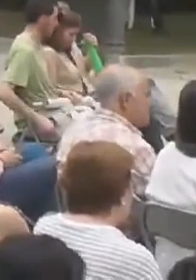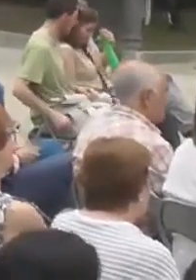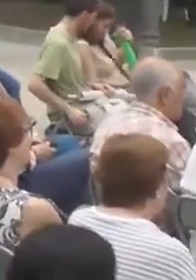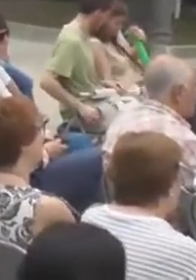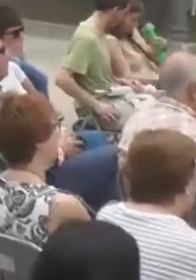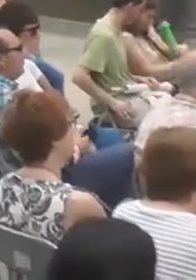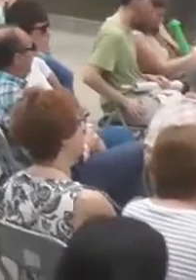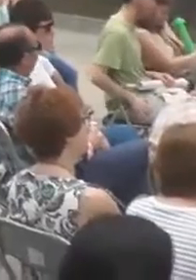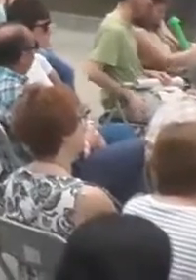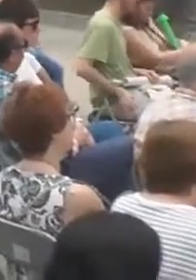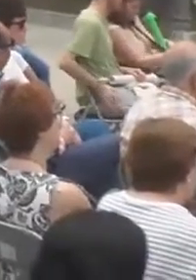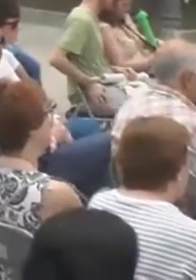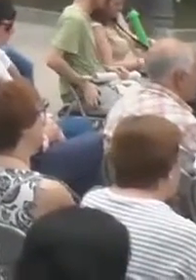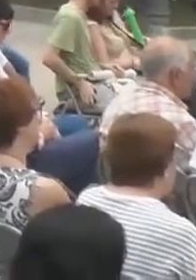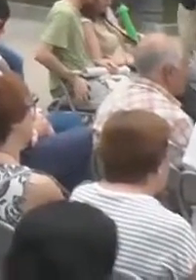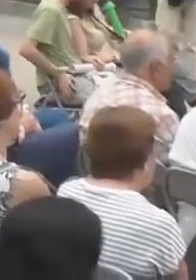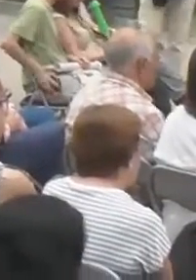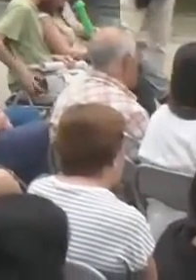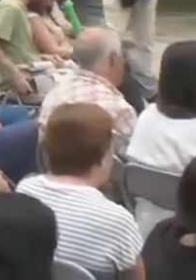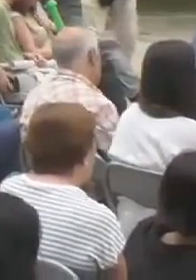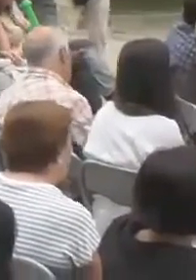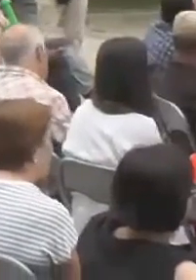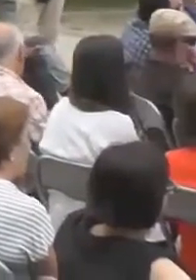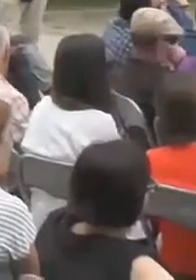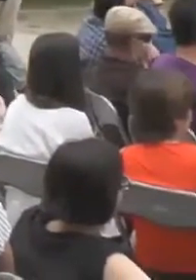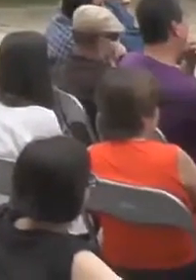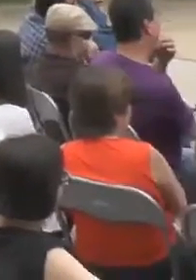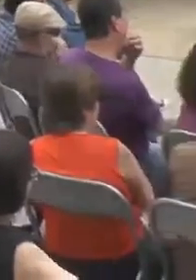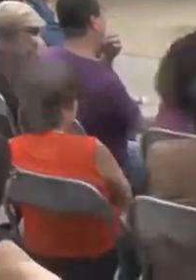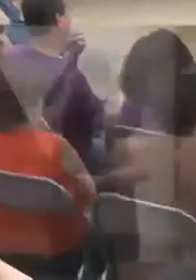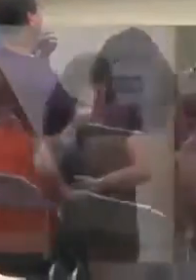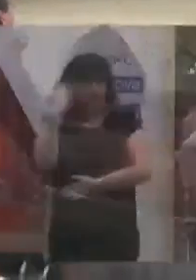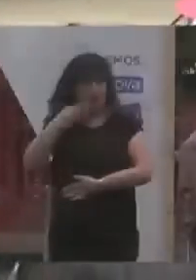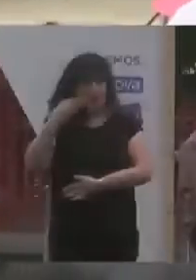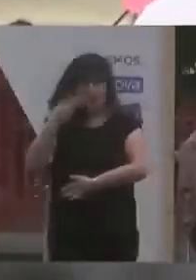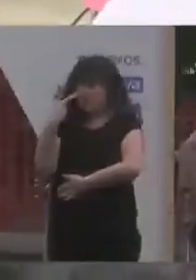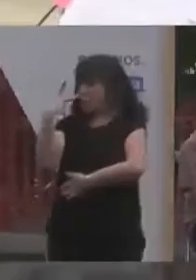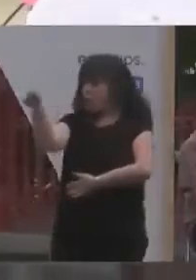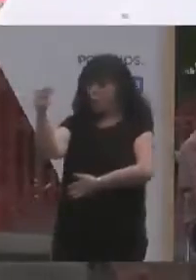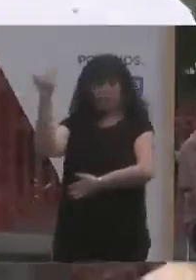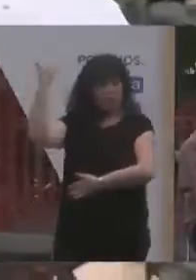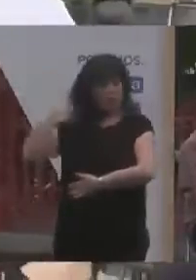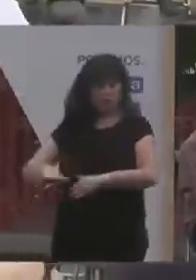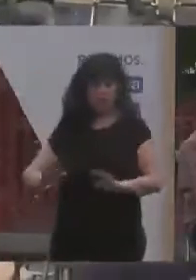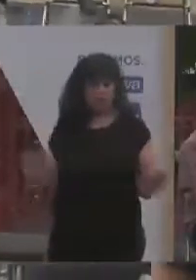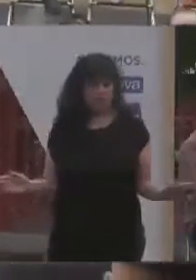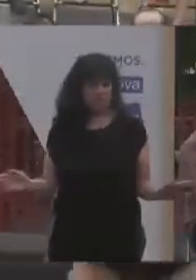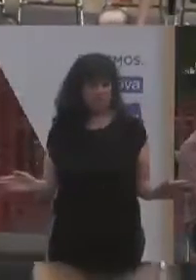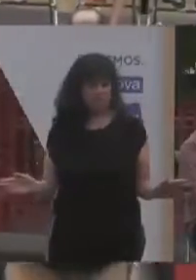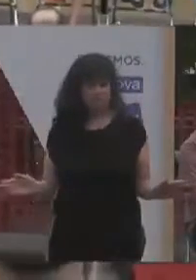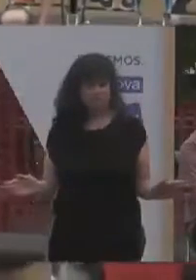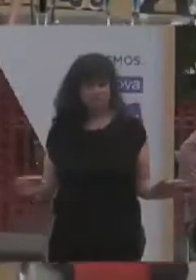Xa comezamos. A cidadanía ourensá xa lle dixo non a Baltar. Xa o fixemos.